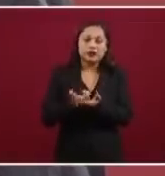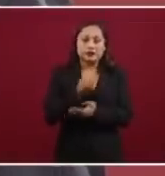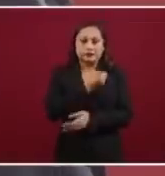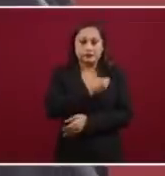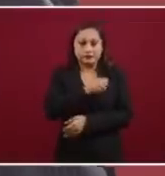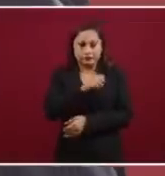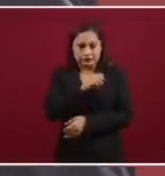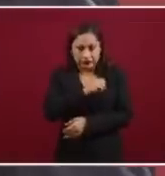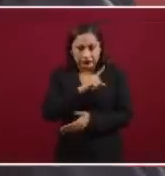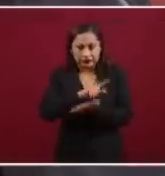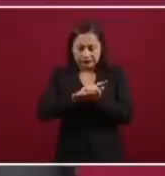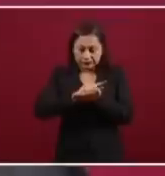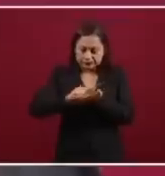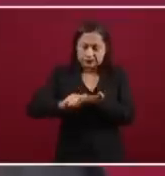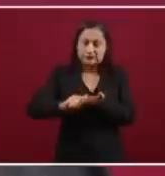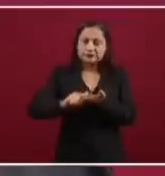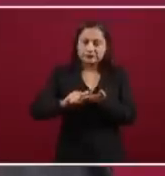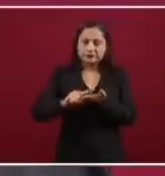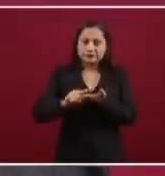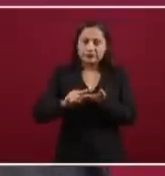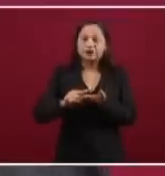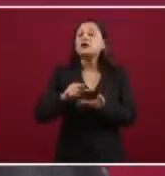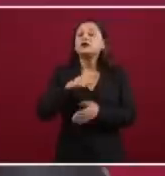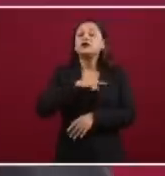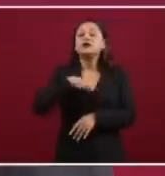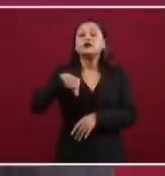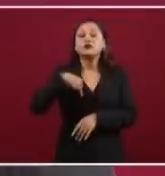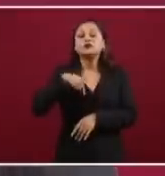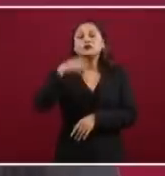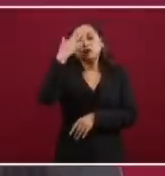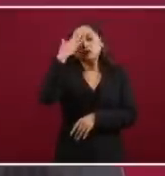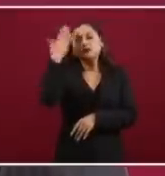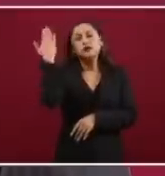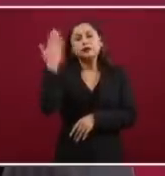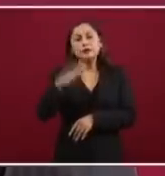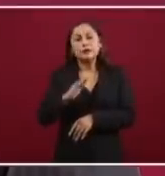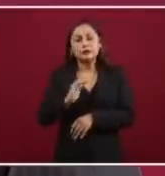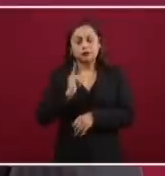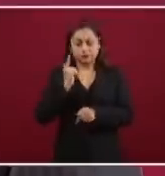y estamos convencidos que si no hay corrupción